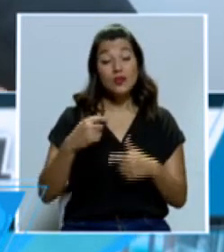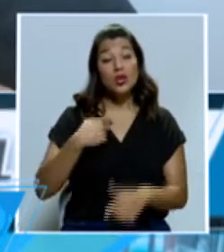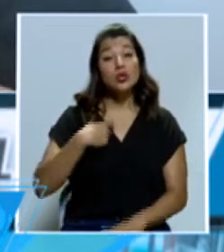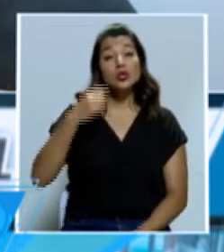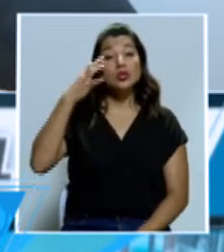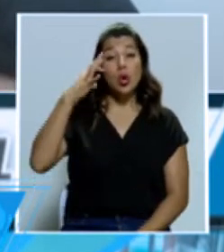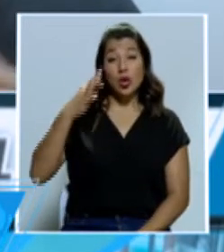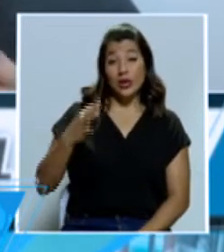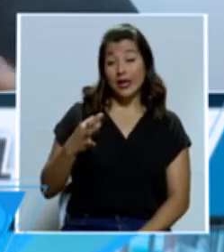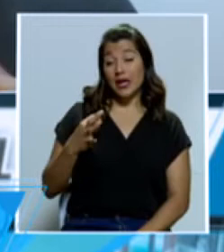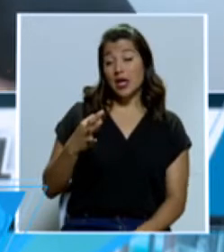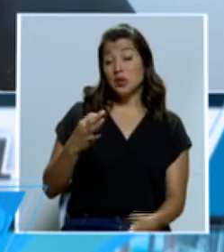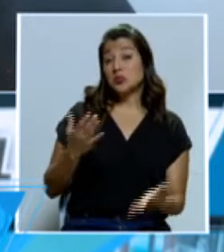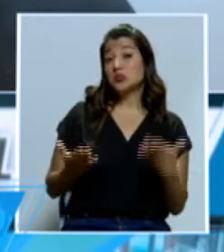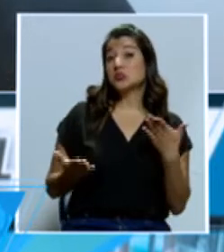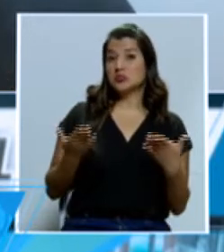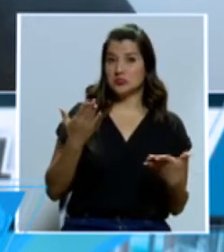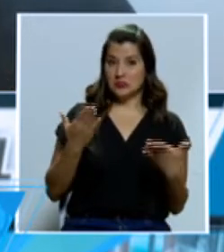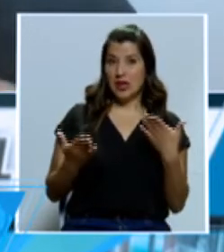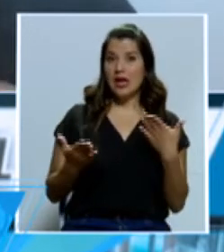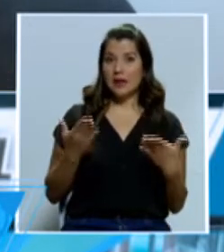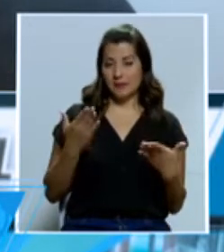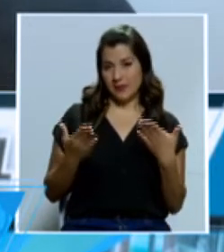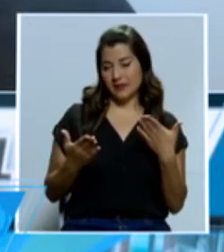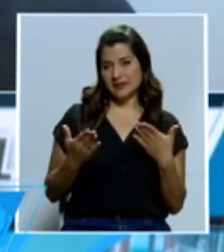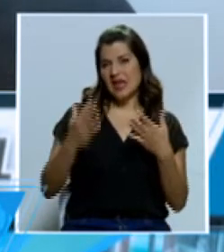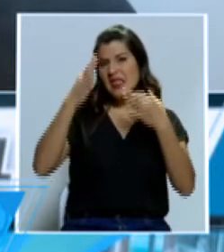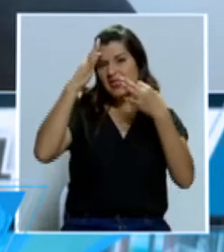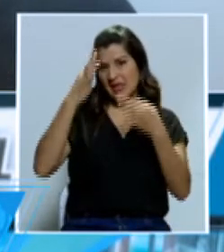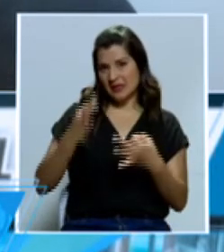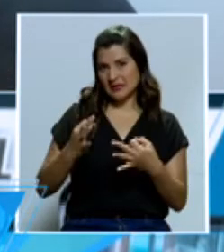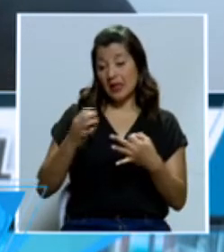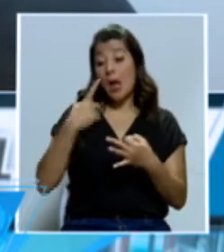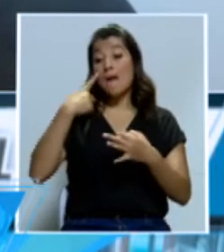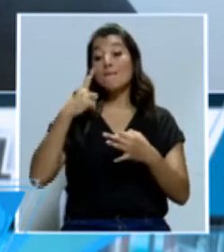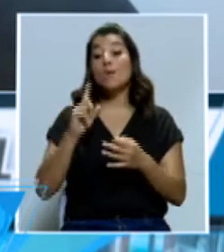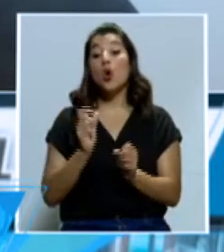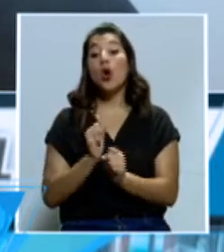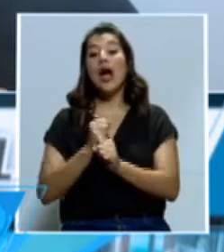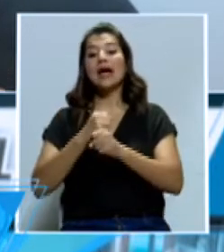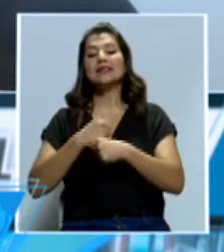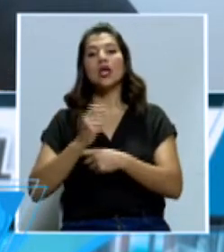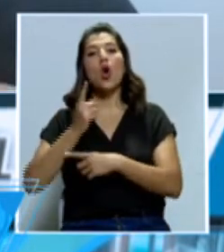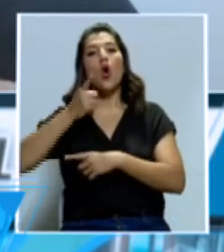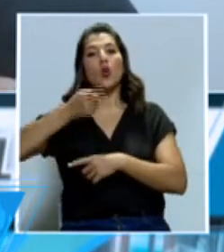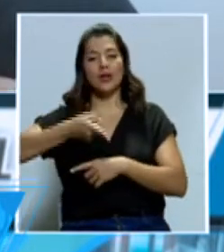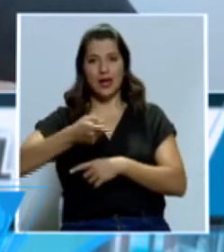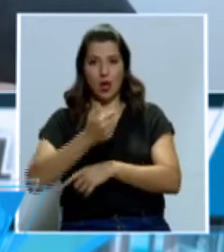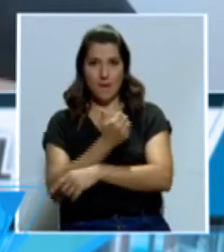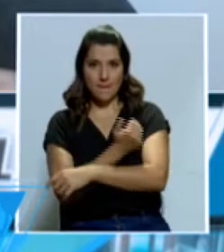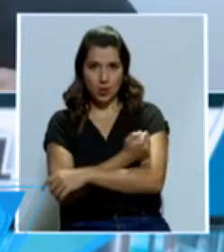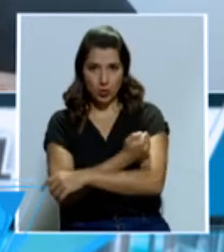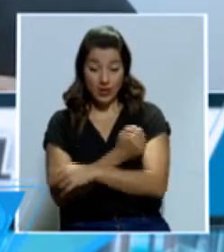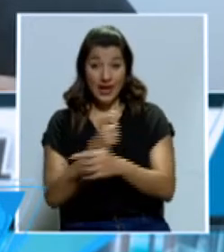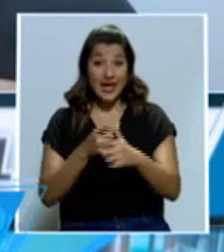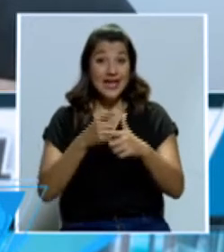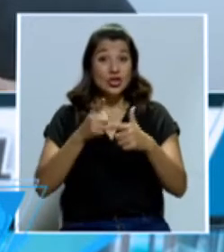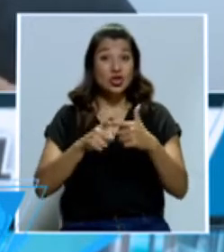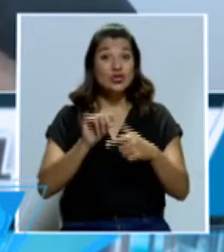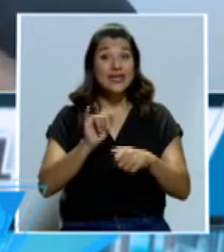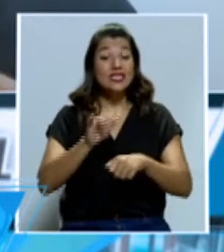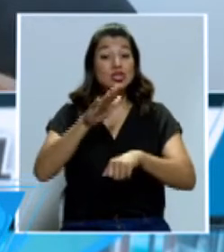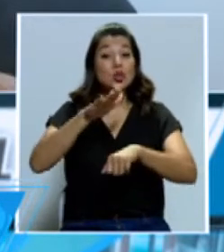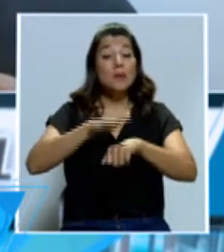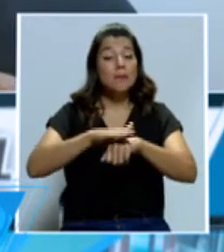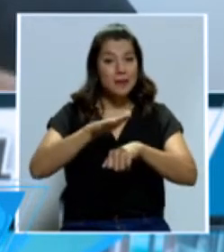que lo más probable es que se opte por la obligatoriedad y entonces esto asegure de